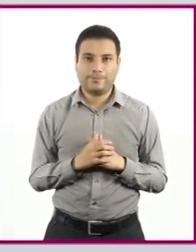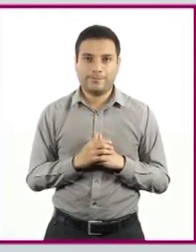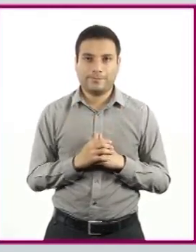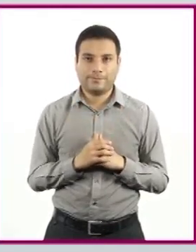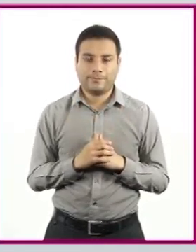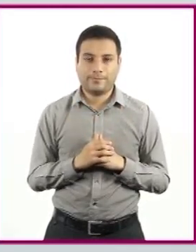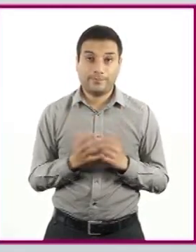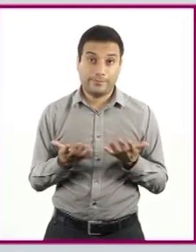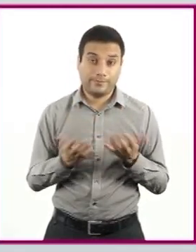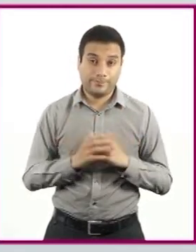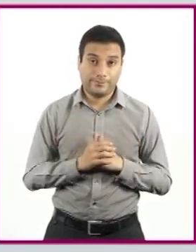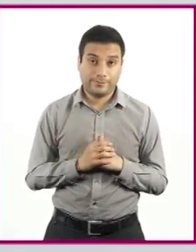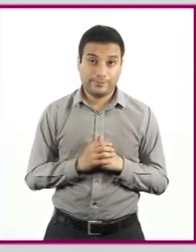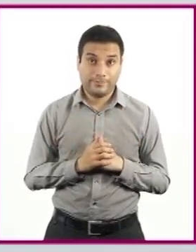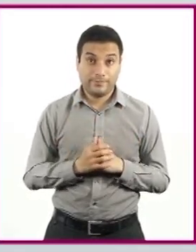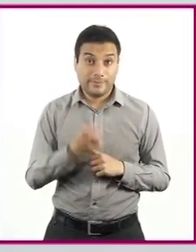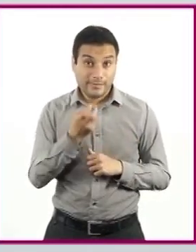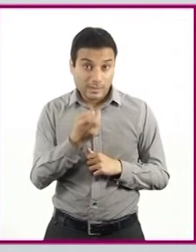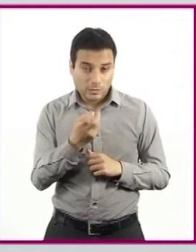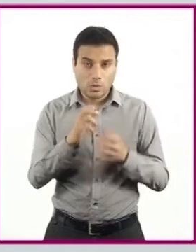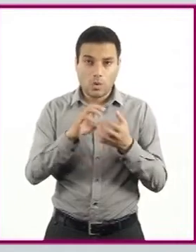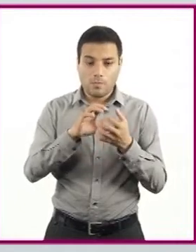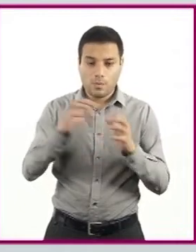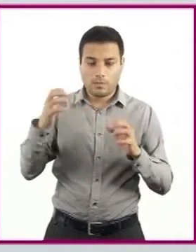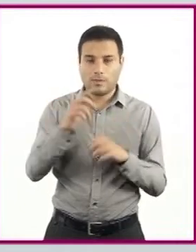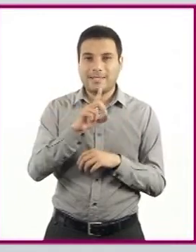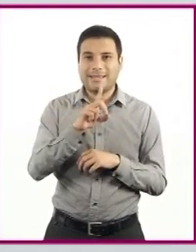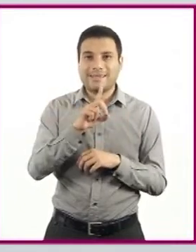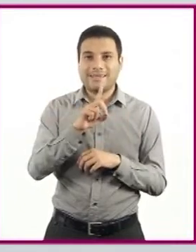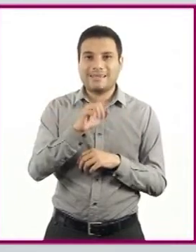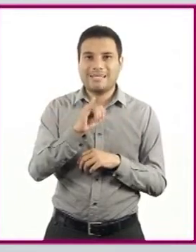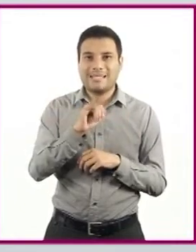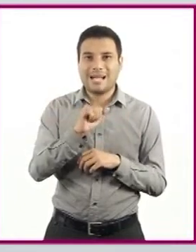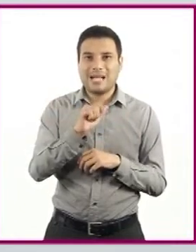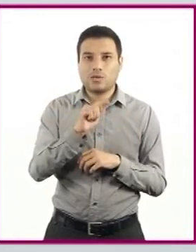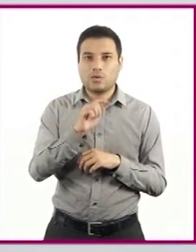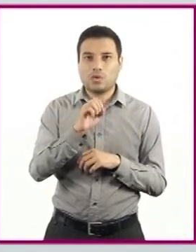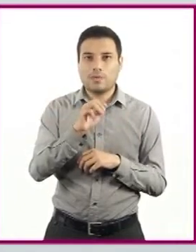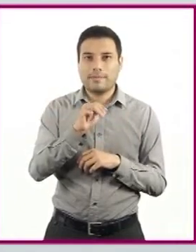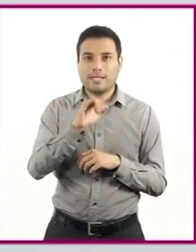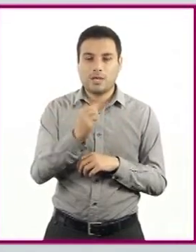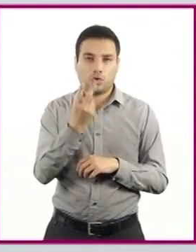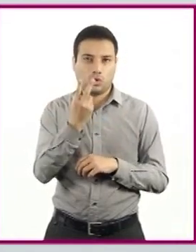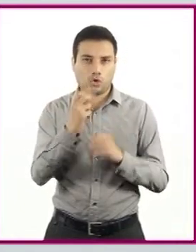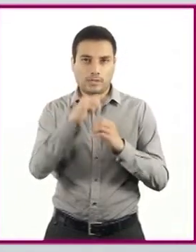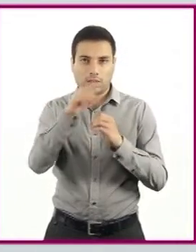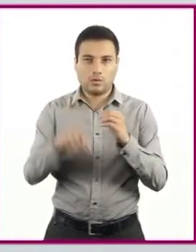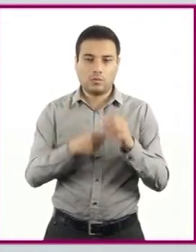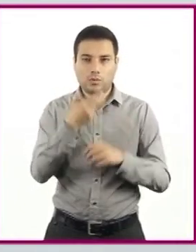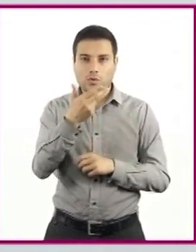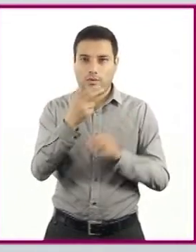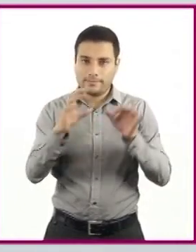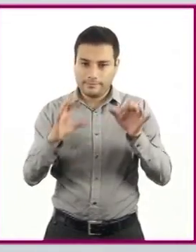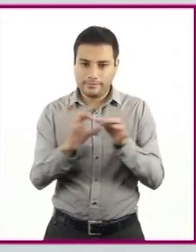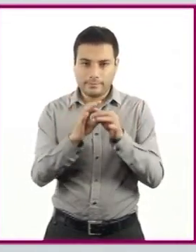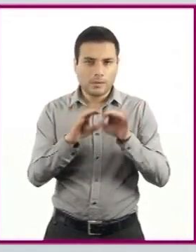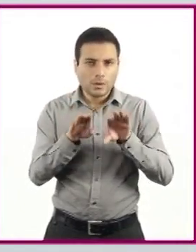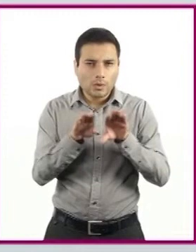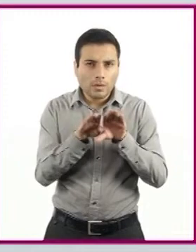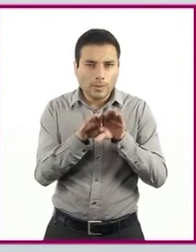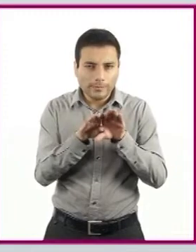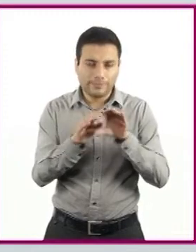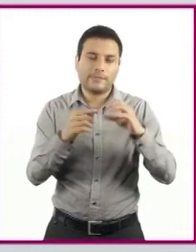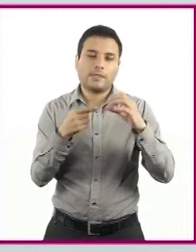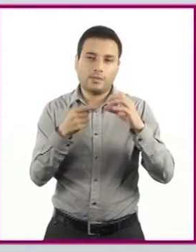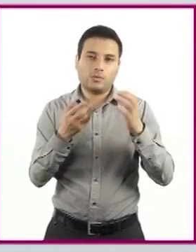Se ubica como una molécula diatómica, es decir, que se unen 2 átomos de hidrógeno por medio de un par de